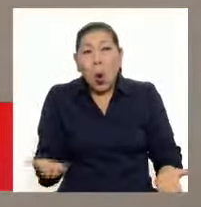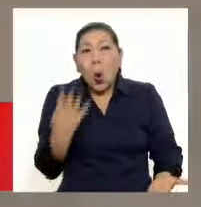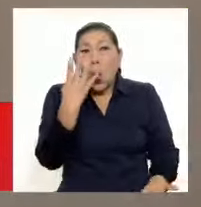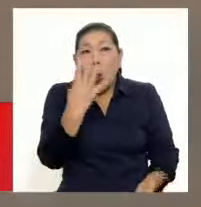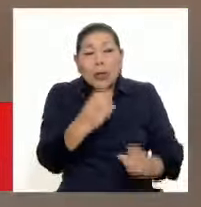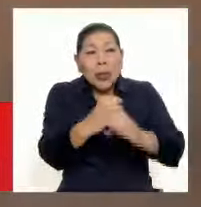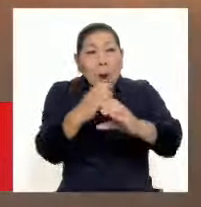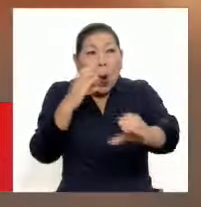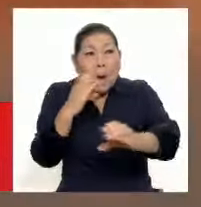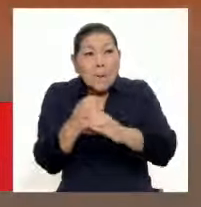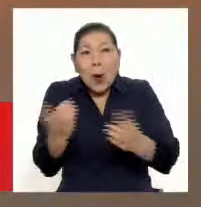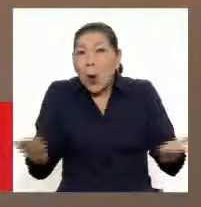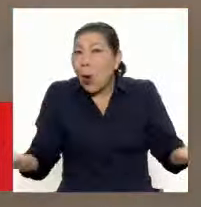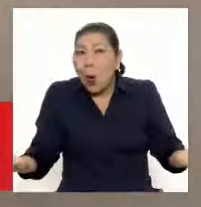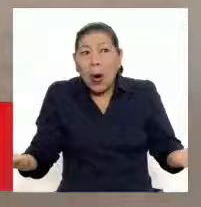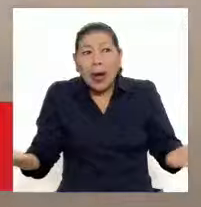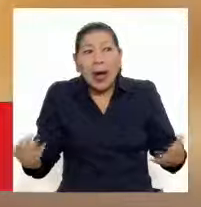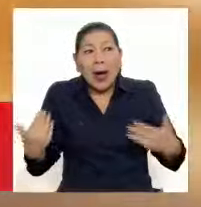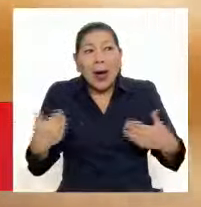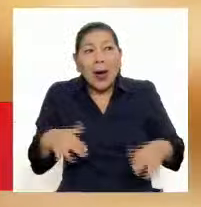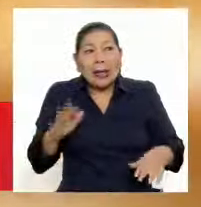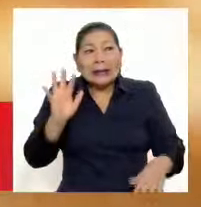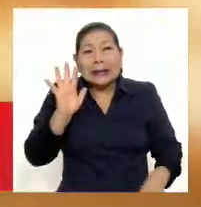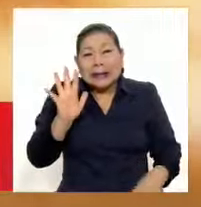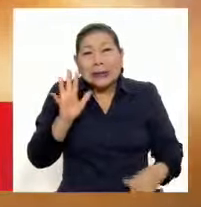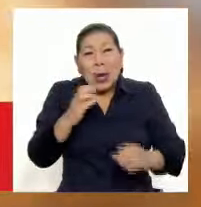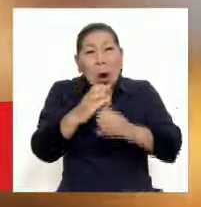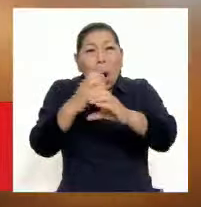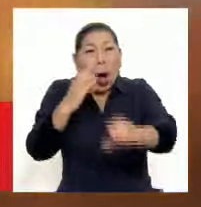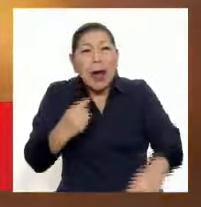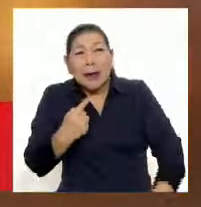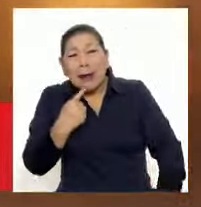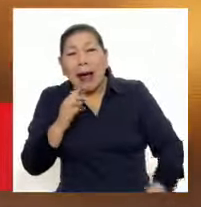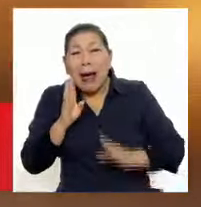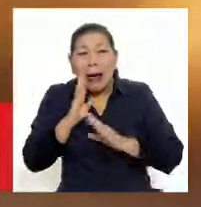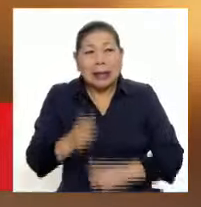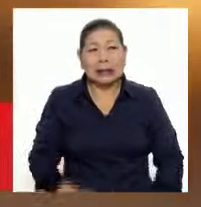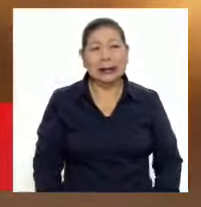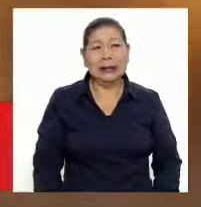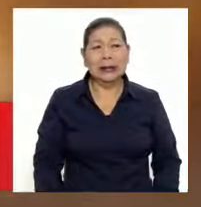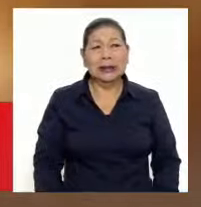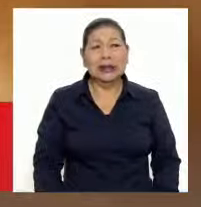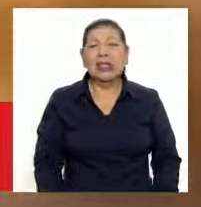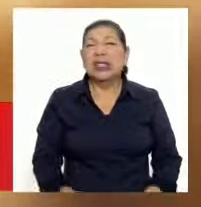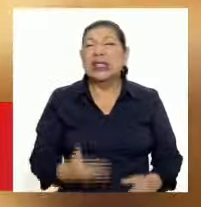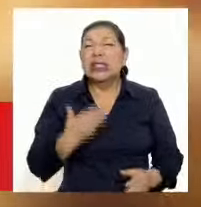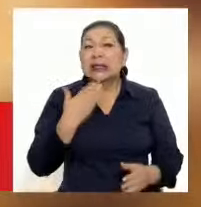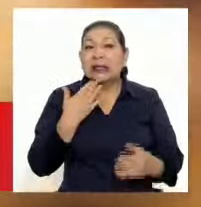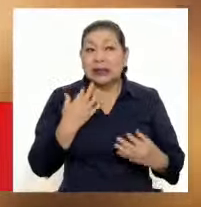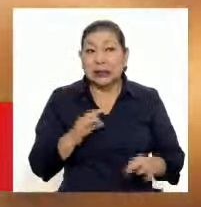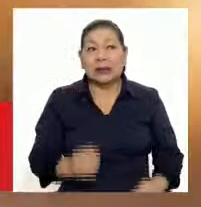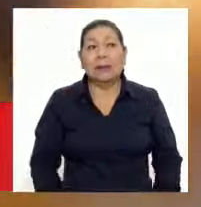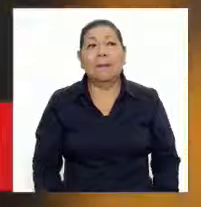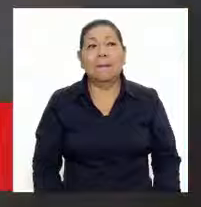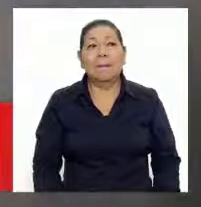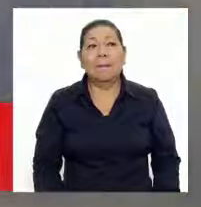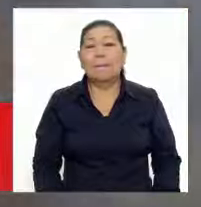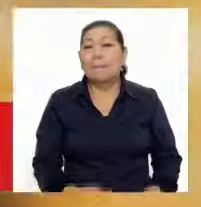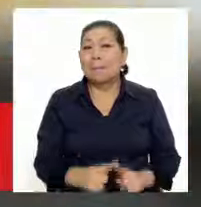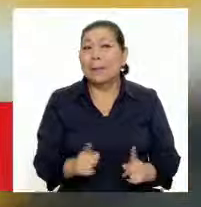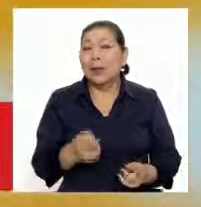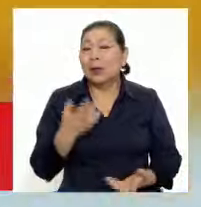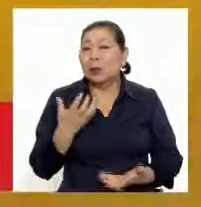cuatro buses, ve, uno, tres, cuatro, ya, cinco buses, ya. Ellos indican que el siniestro pudo haberse controlado desde el primer